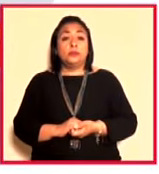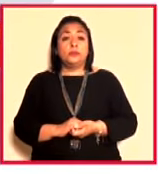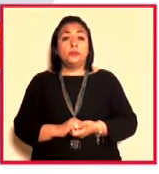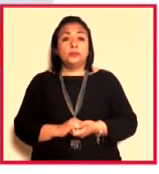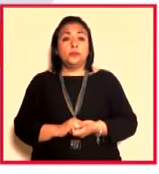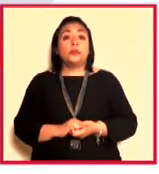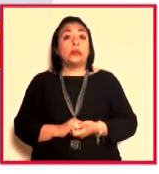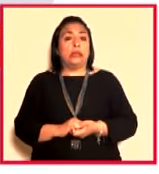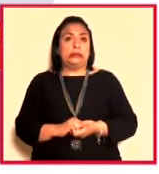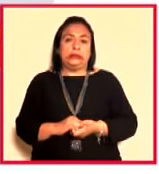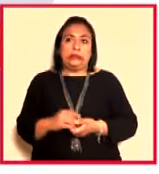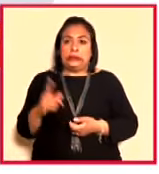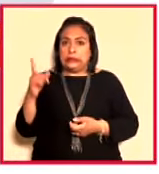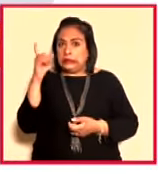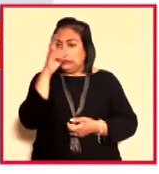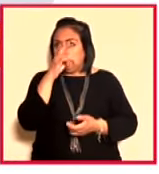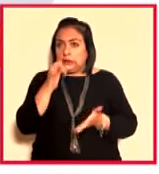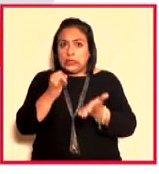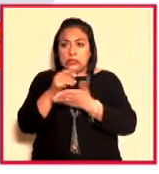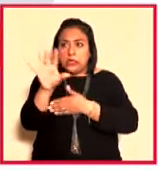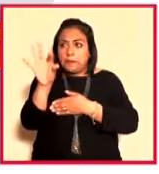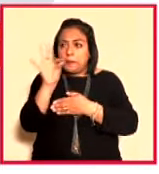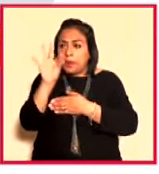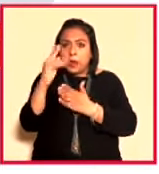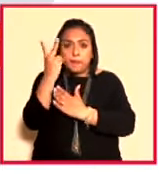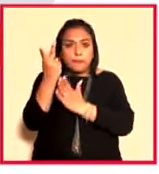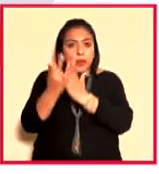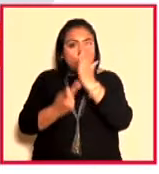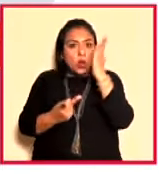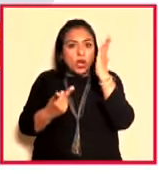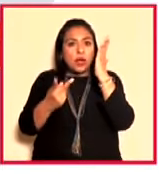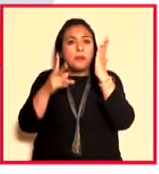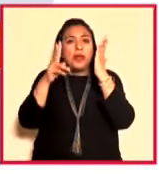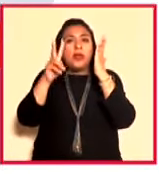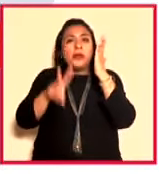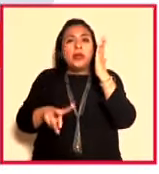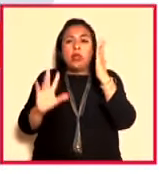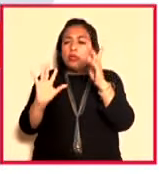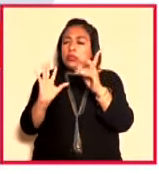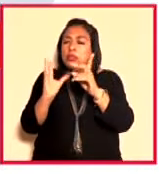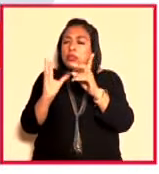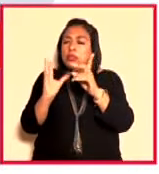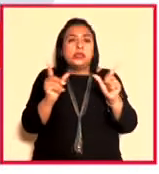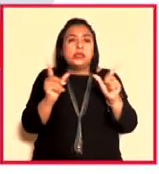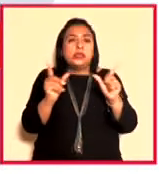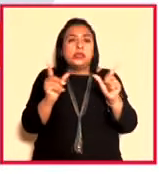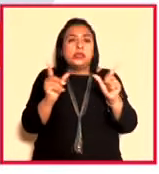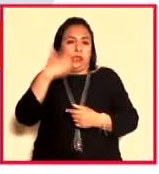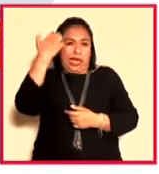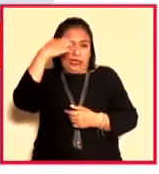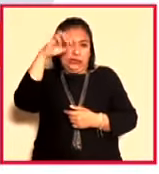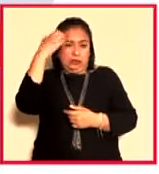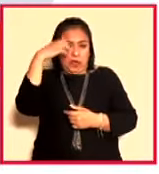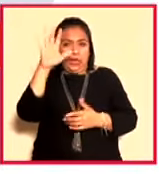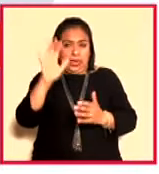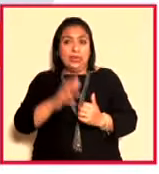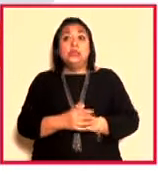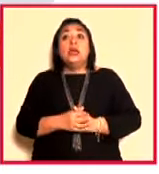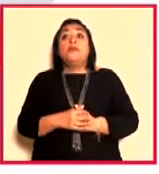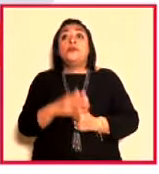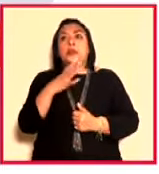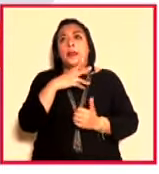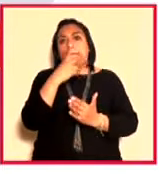Costó mucho definir un programa que fuera realmente un poco una síntesis de nuestra trayectoria y optamos por hacer un programa